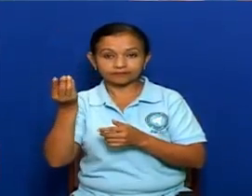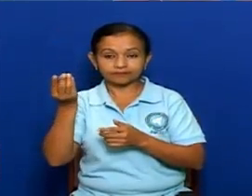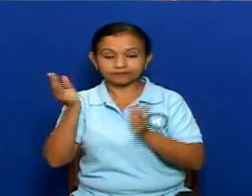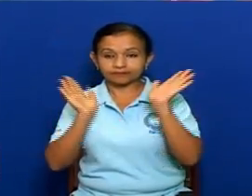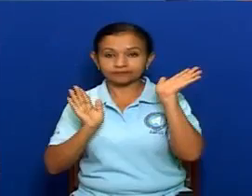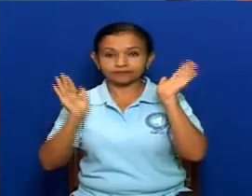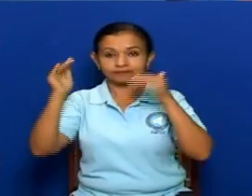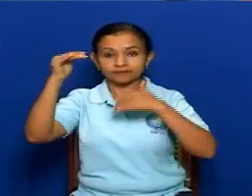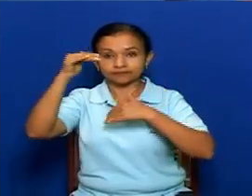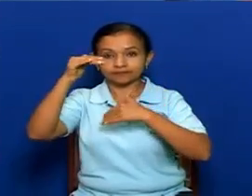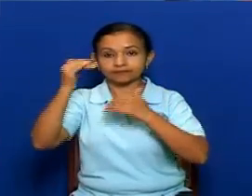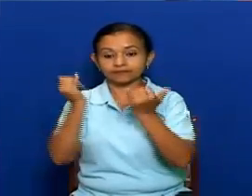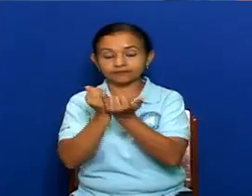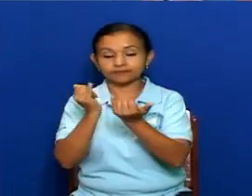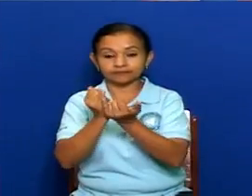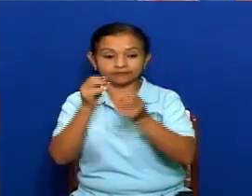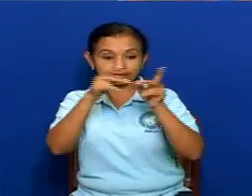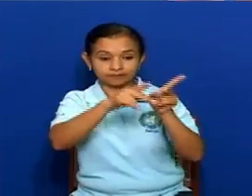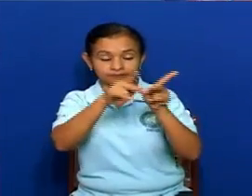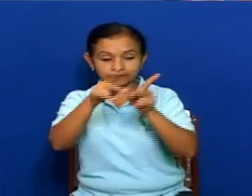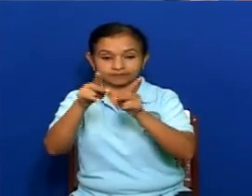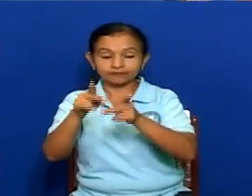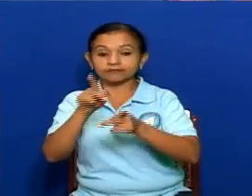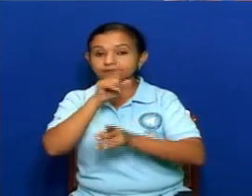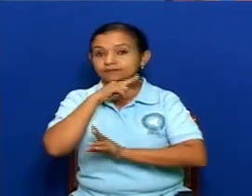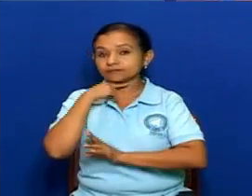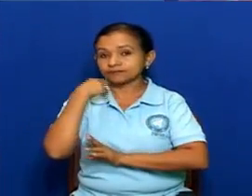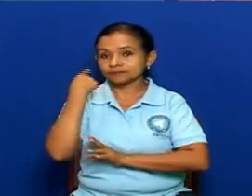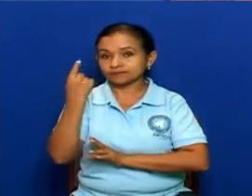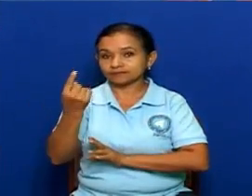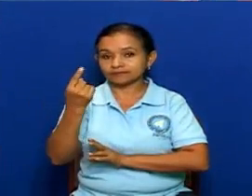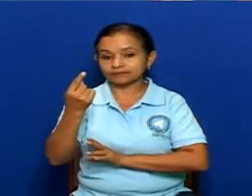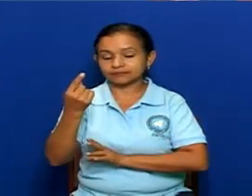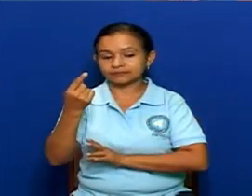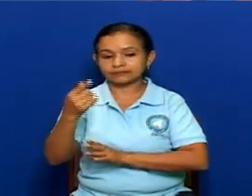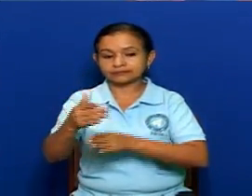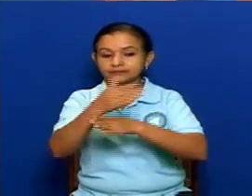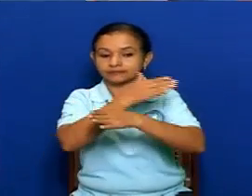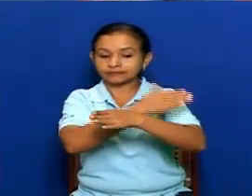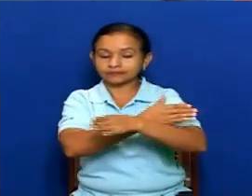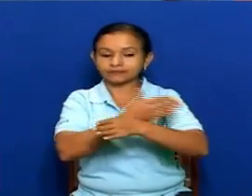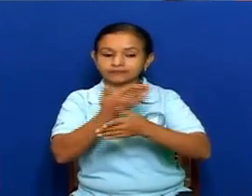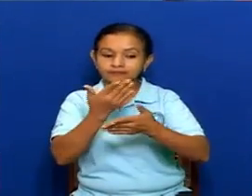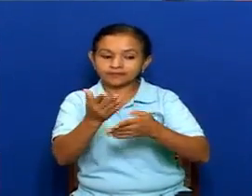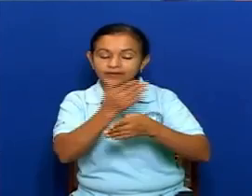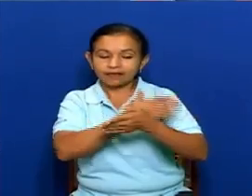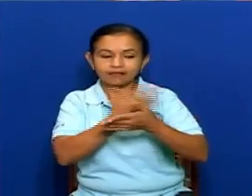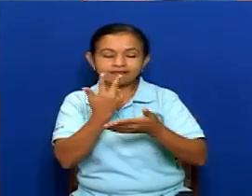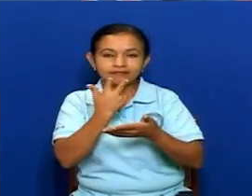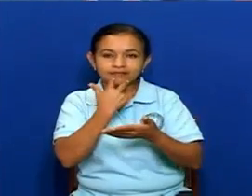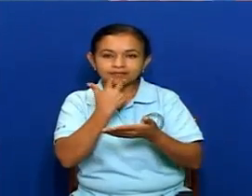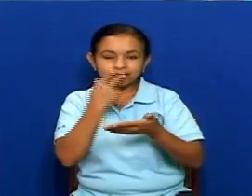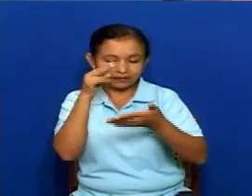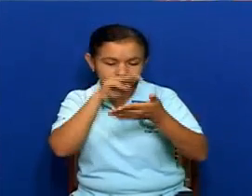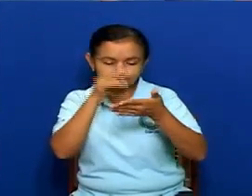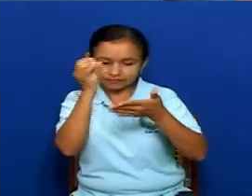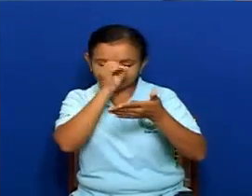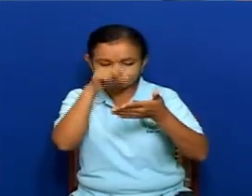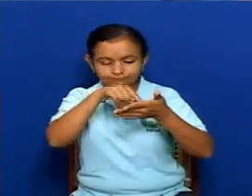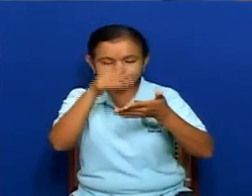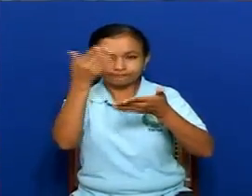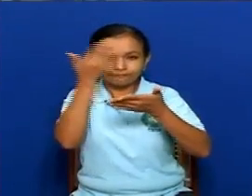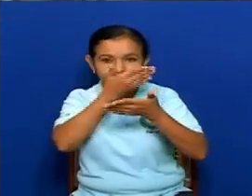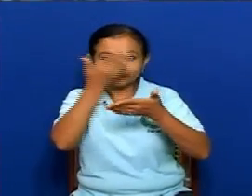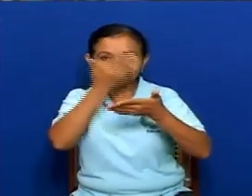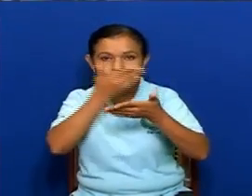Y sacamos también compañeros que realmente estaban en la etapa de alfabetizando también, que aprendieron y